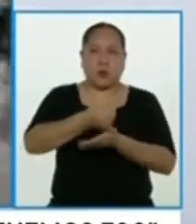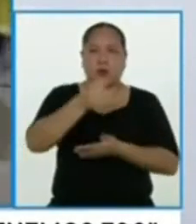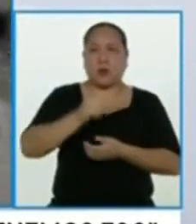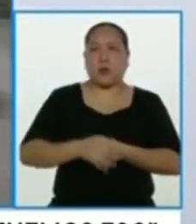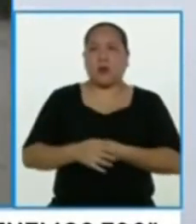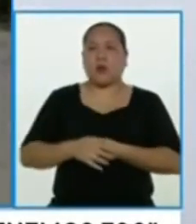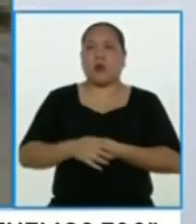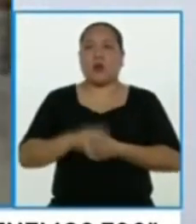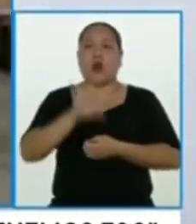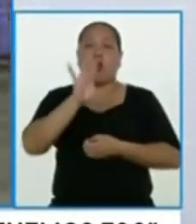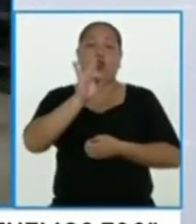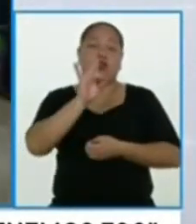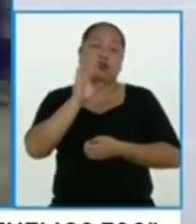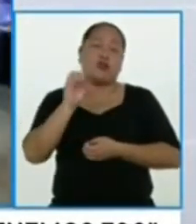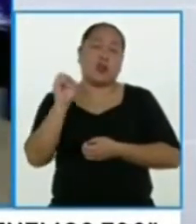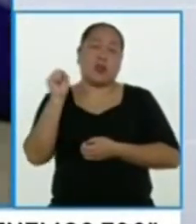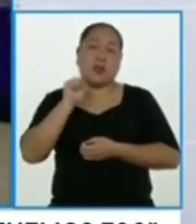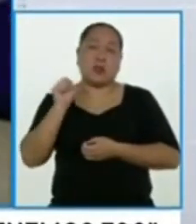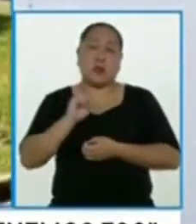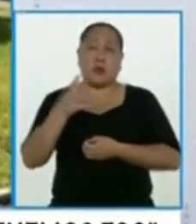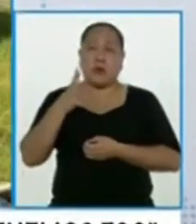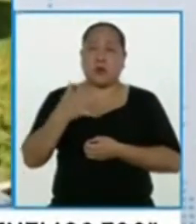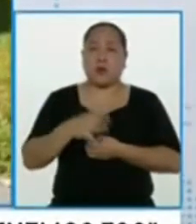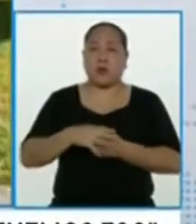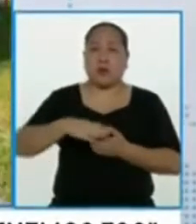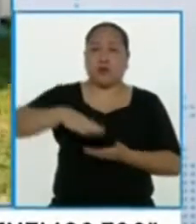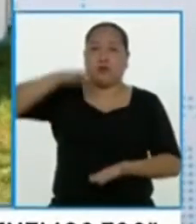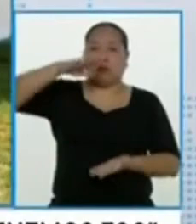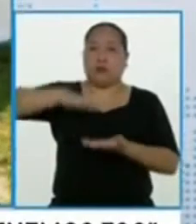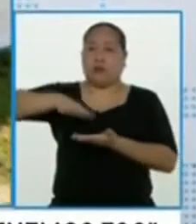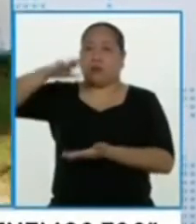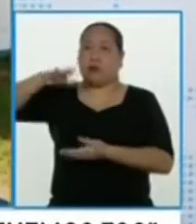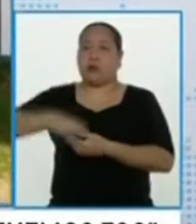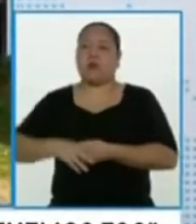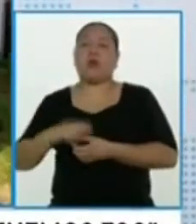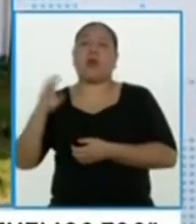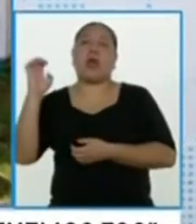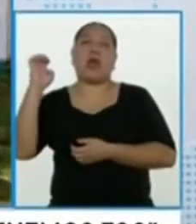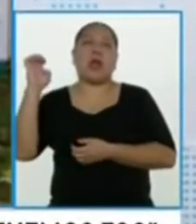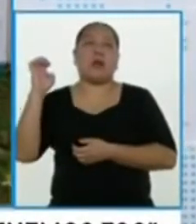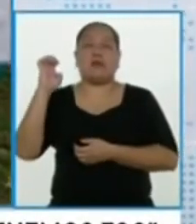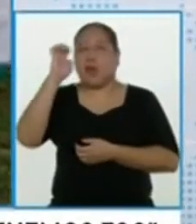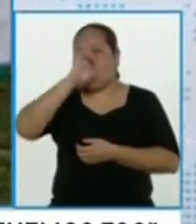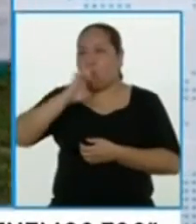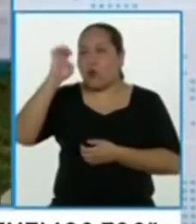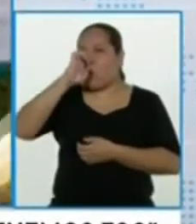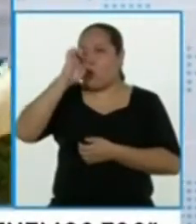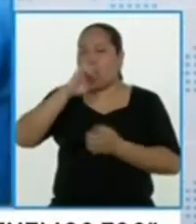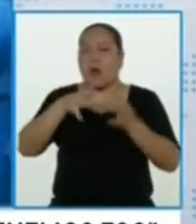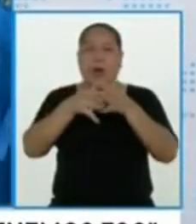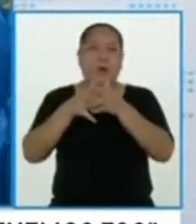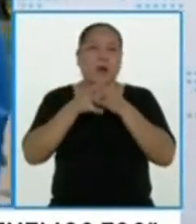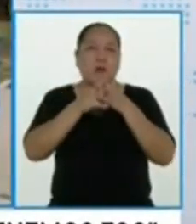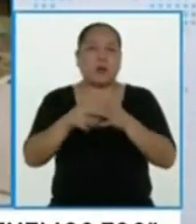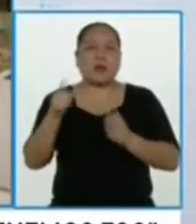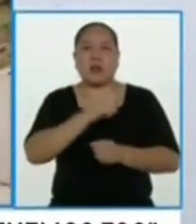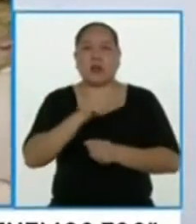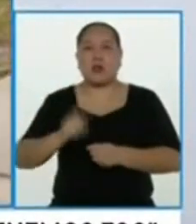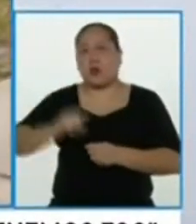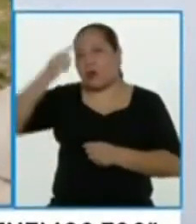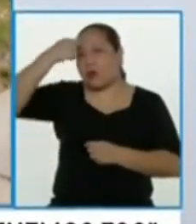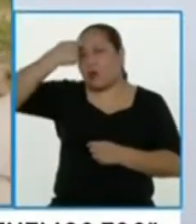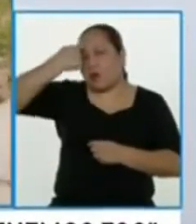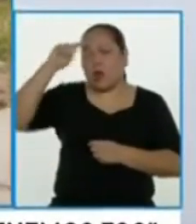hasta 80 soles. El rango de precios es enorme porque hay los europeos, hay los americanos, hay los chinos, hay los hindúes, hay